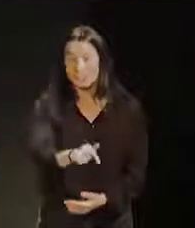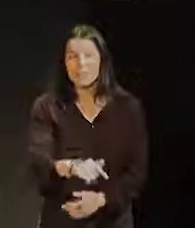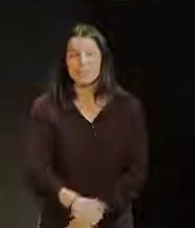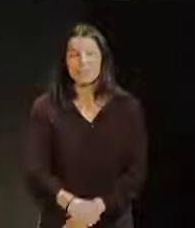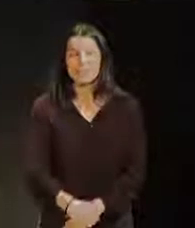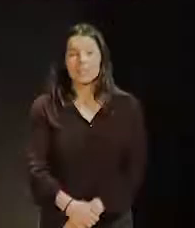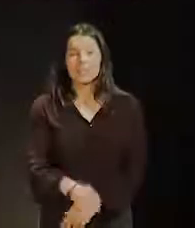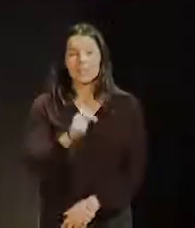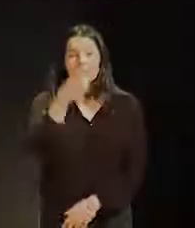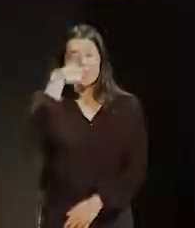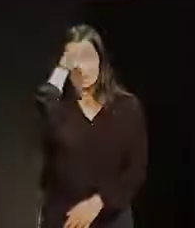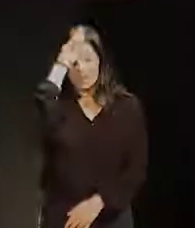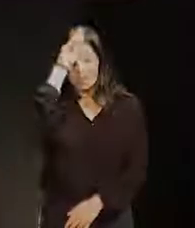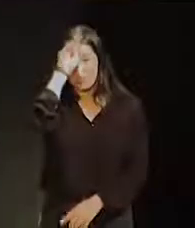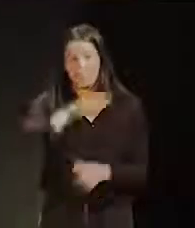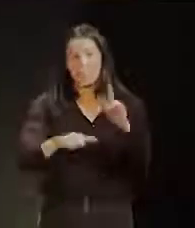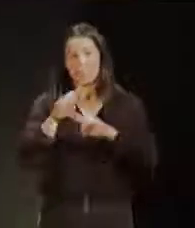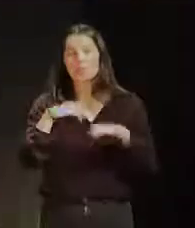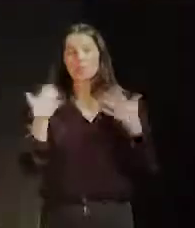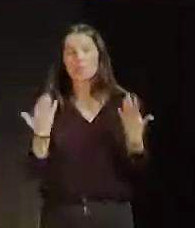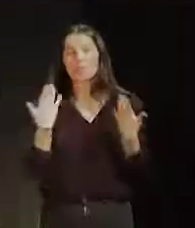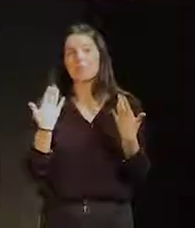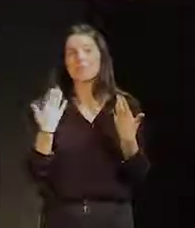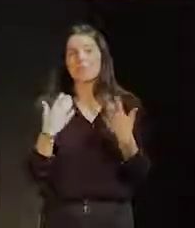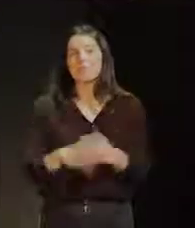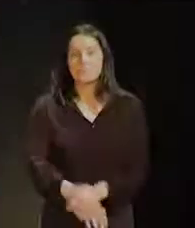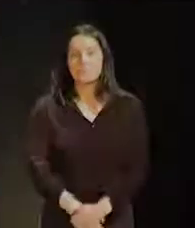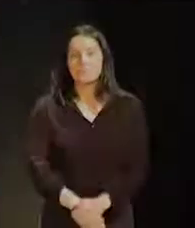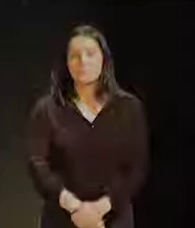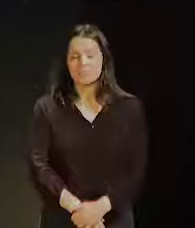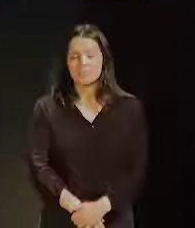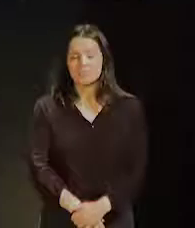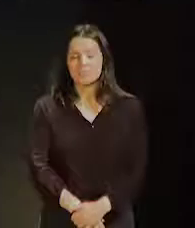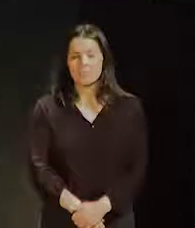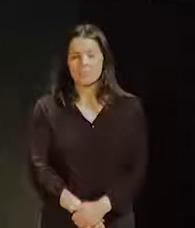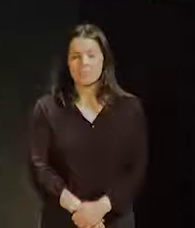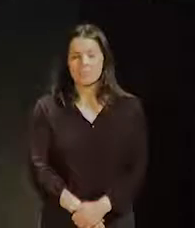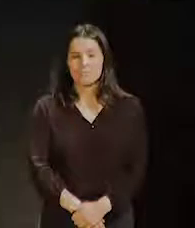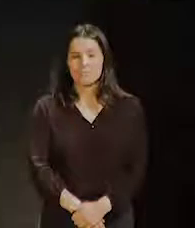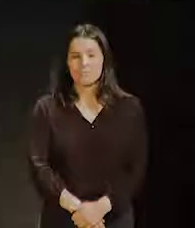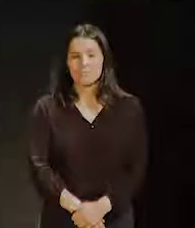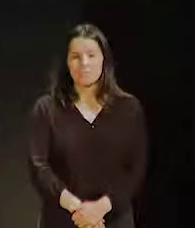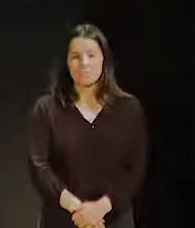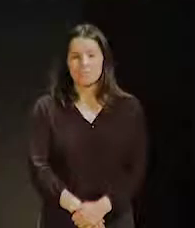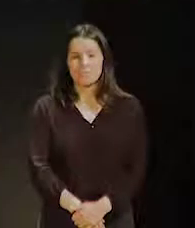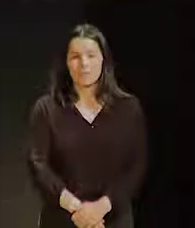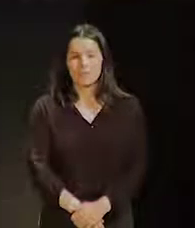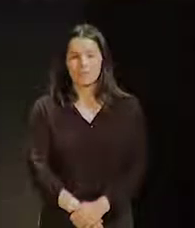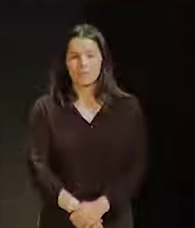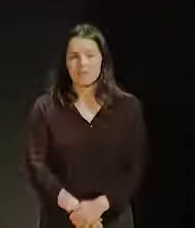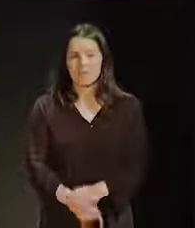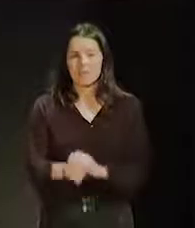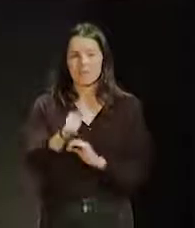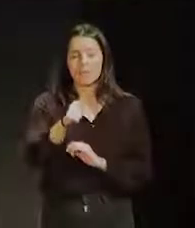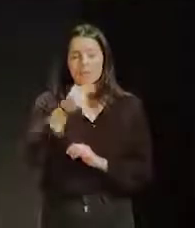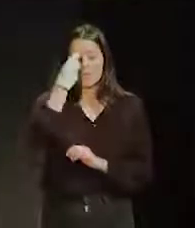en el caso de Cuba es un problema que se radica en la familia también. ¿Para